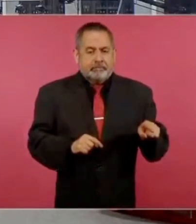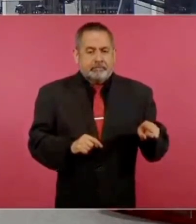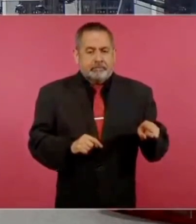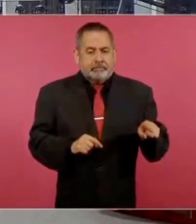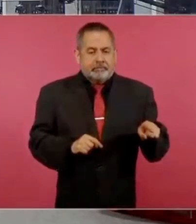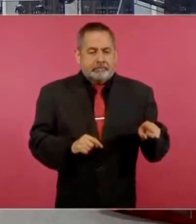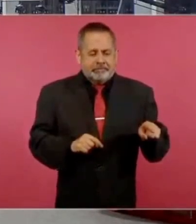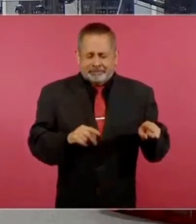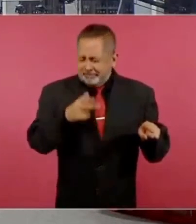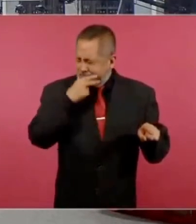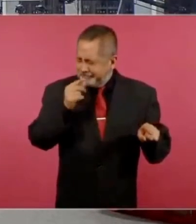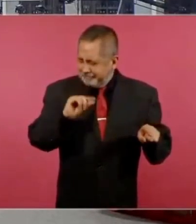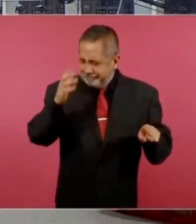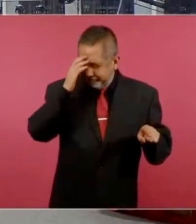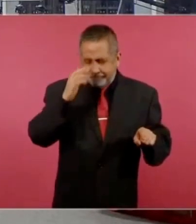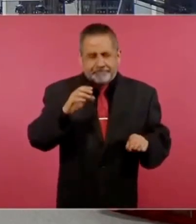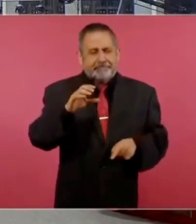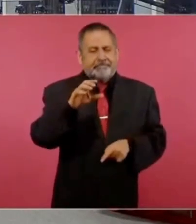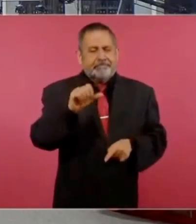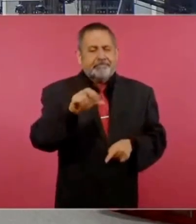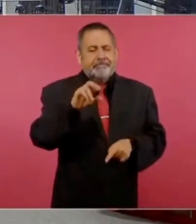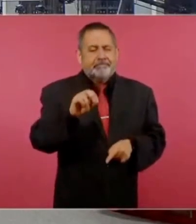este señor famoso, Caro Quintero?